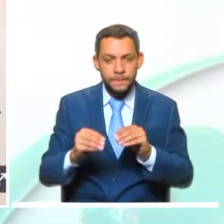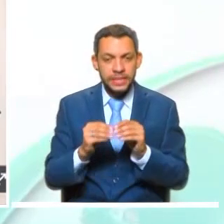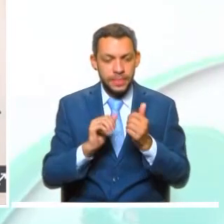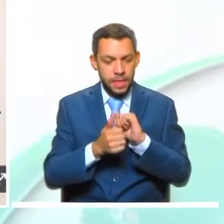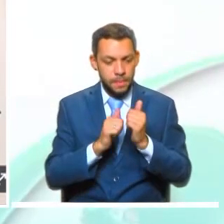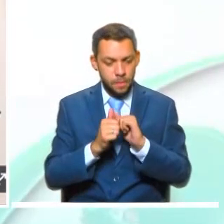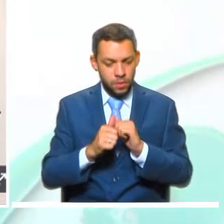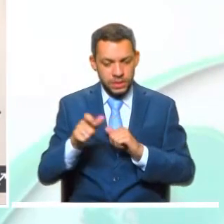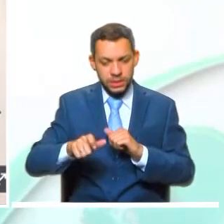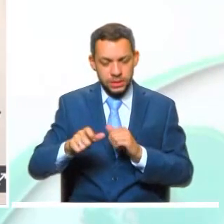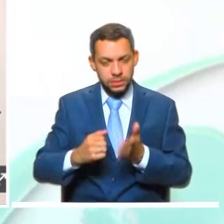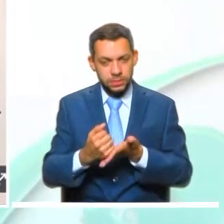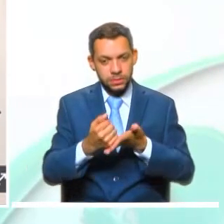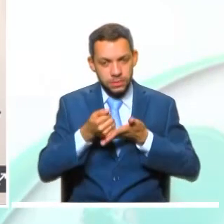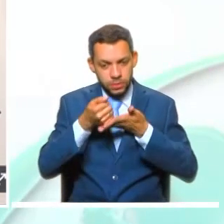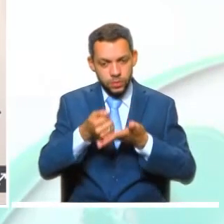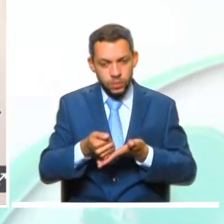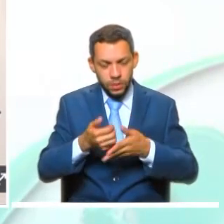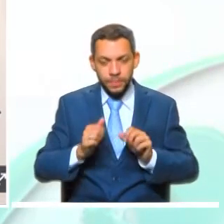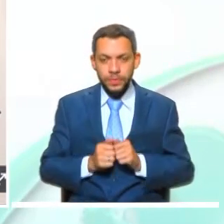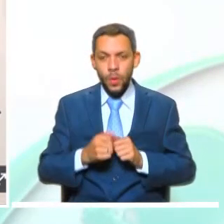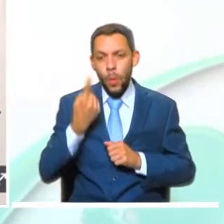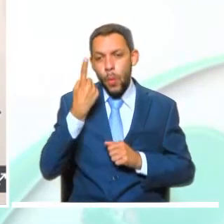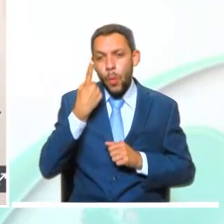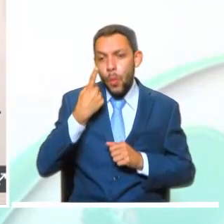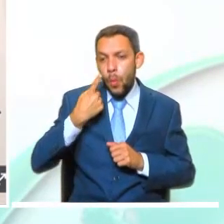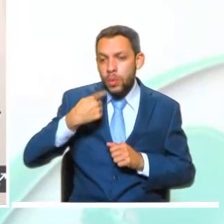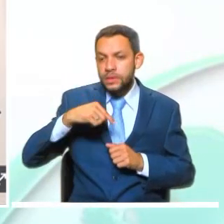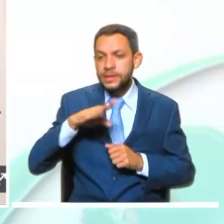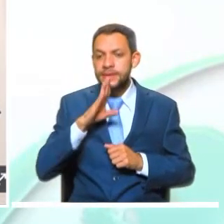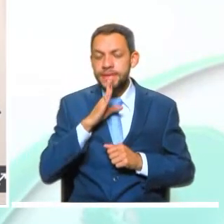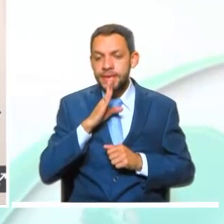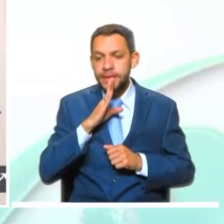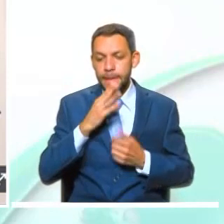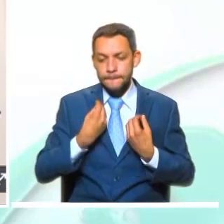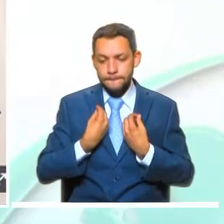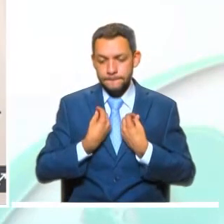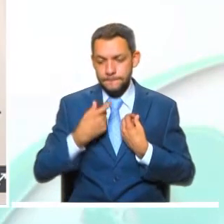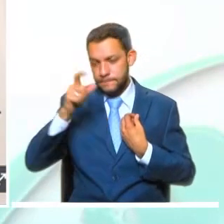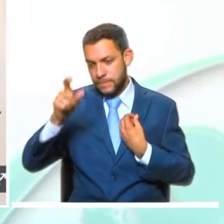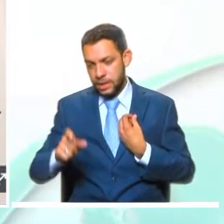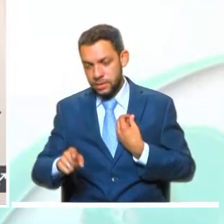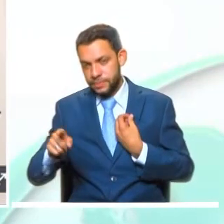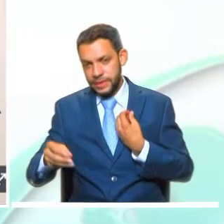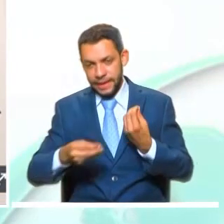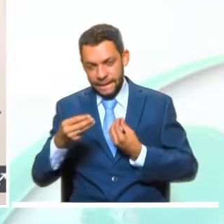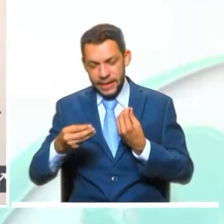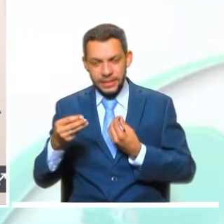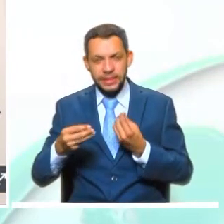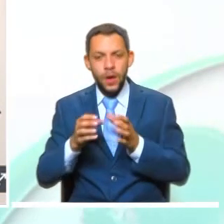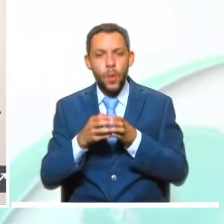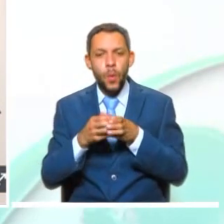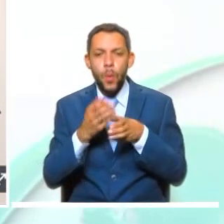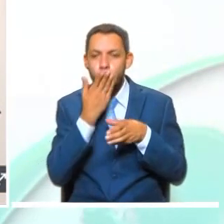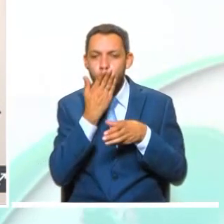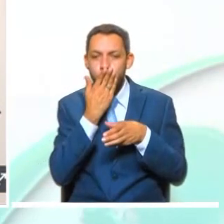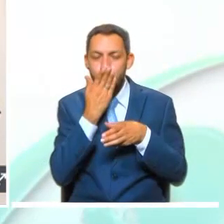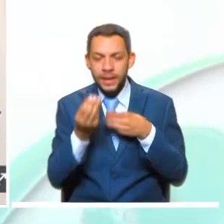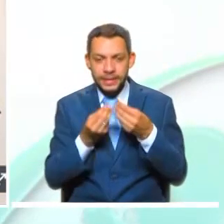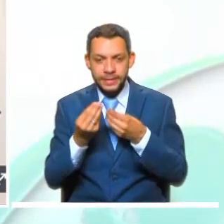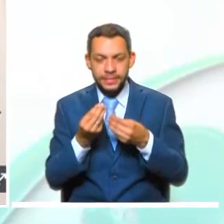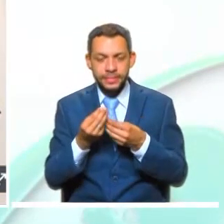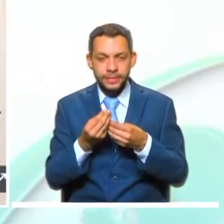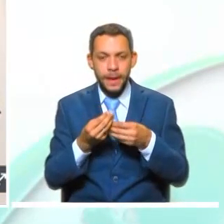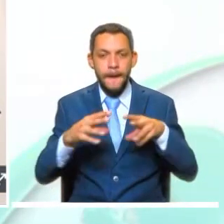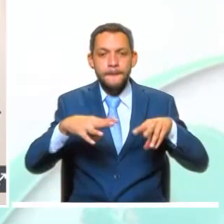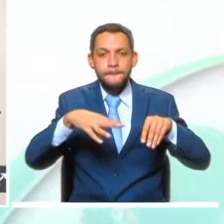yo una vez vi un paciente que tuvo un trauma cuando vivía con los indígenas y ellos prepararon arcilla es